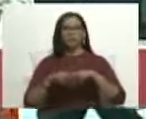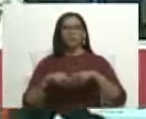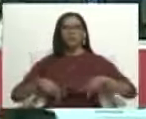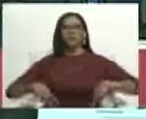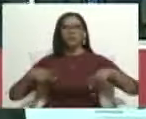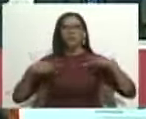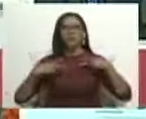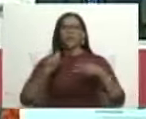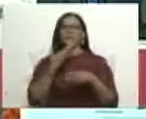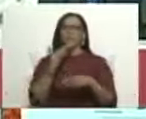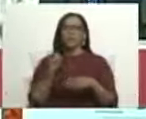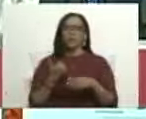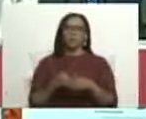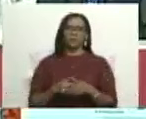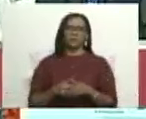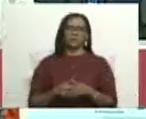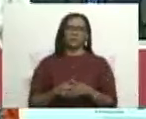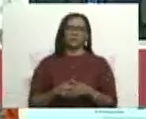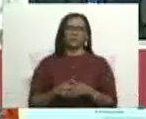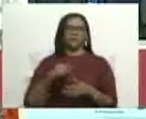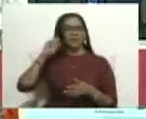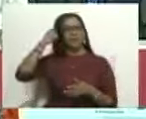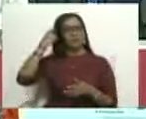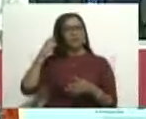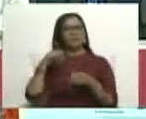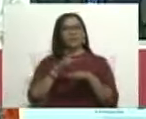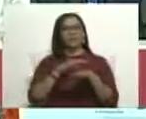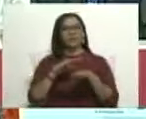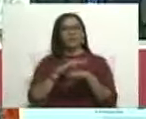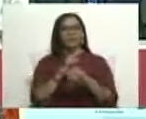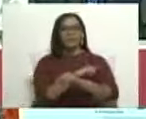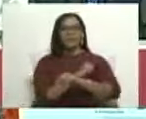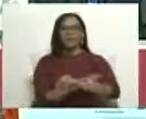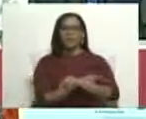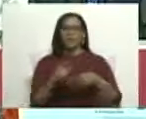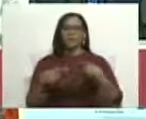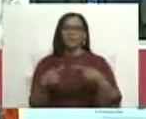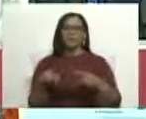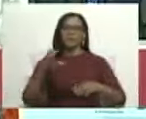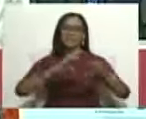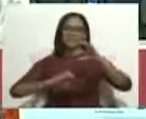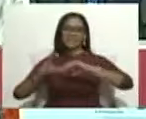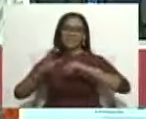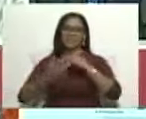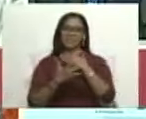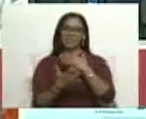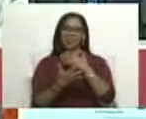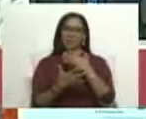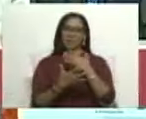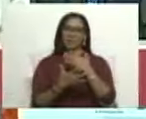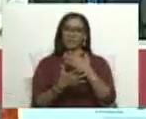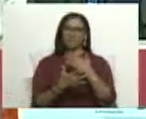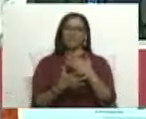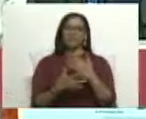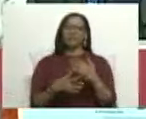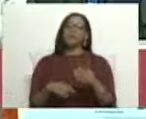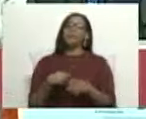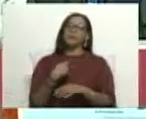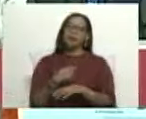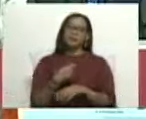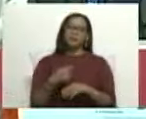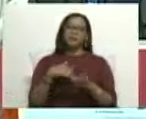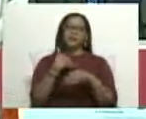vida mejor. Recordemos que el Ministerio del Poder Popular para Ciencia y Tecnología financia lo que son los proyectos